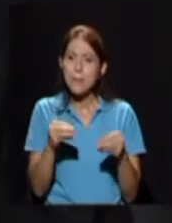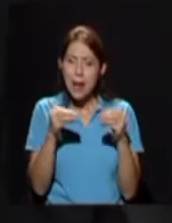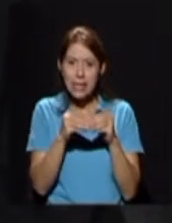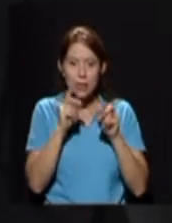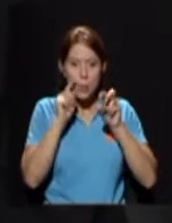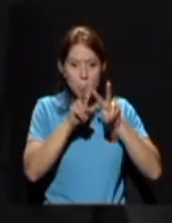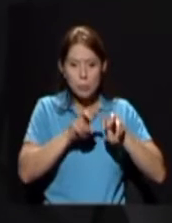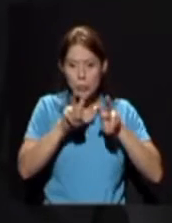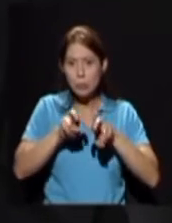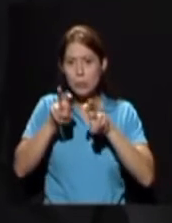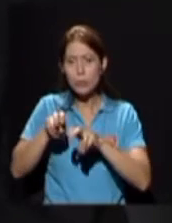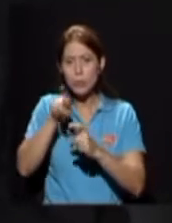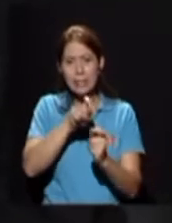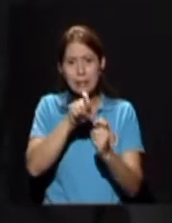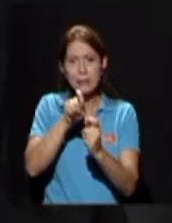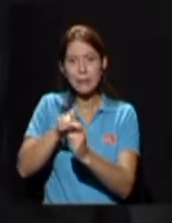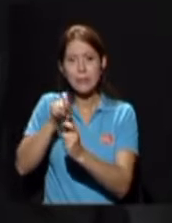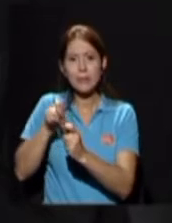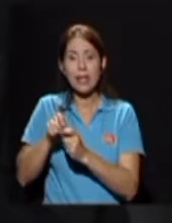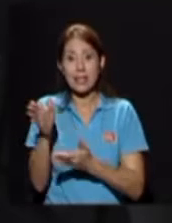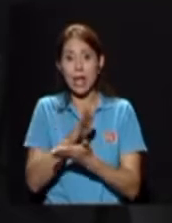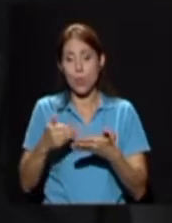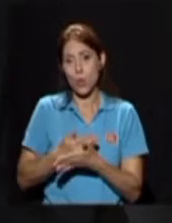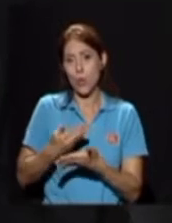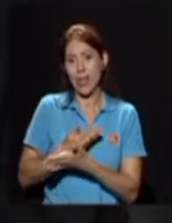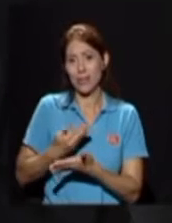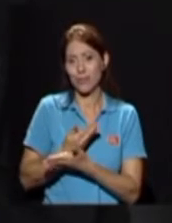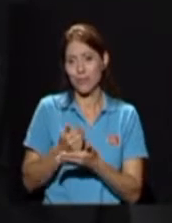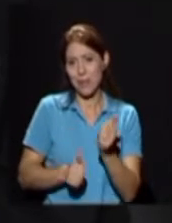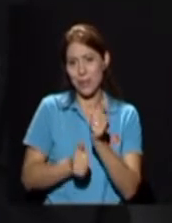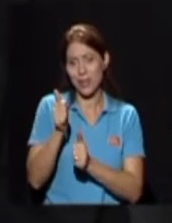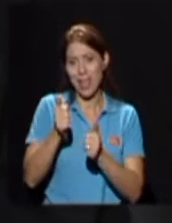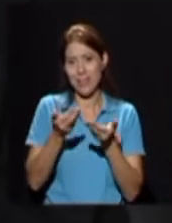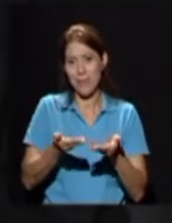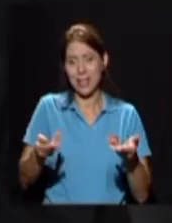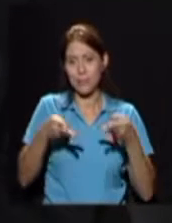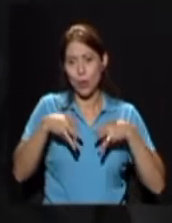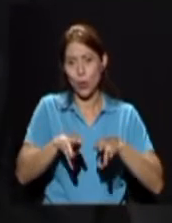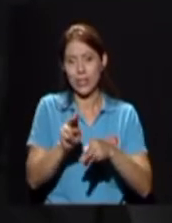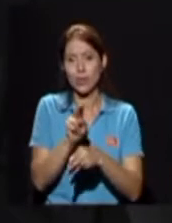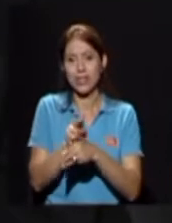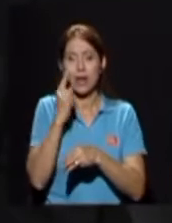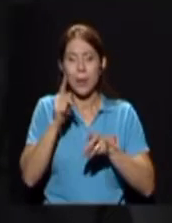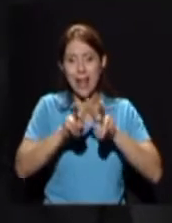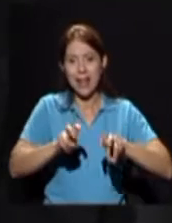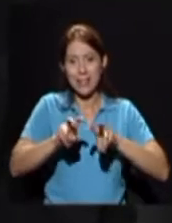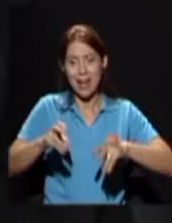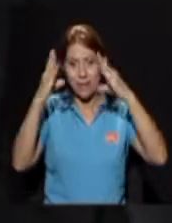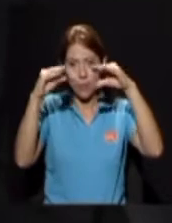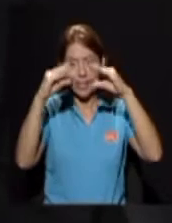detallada. Es muy novedoso en la mayoría de las herramientas metodológicas que se utilizaron para analizar este tipo de información, desde cosas